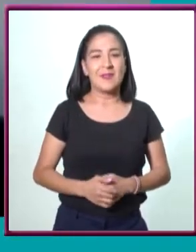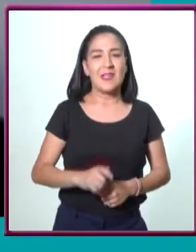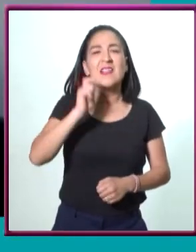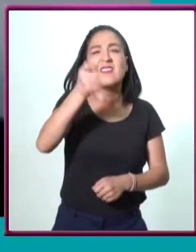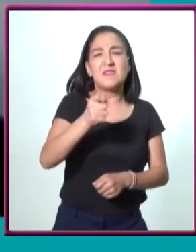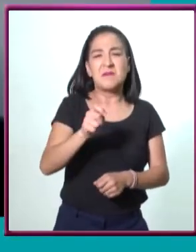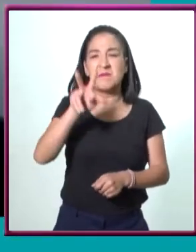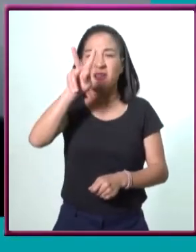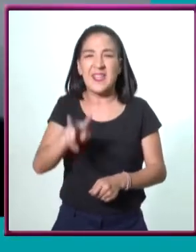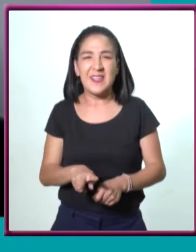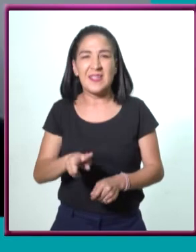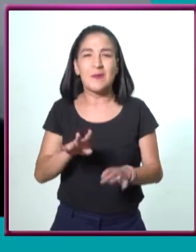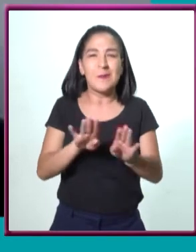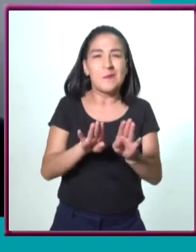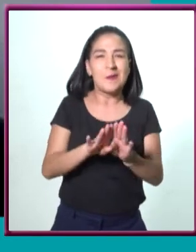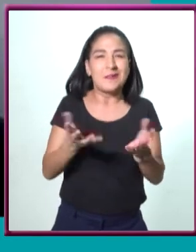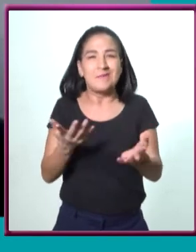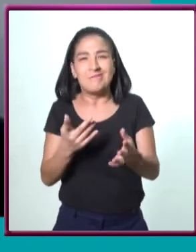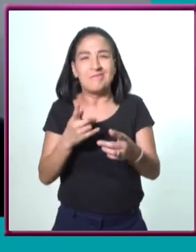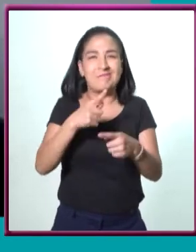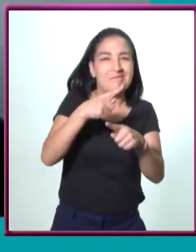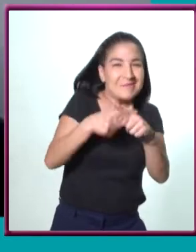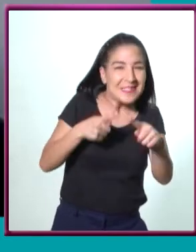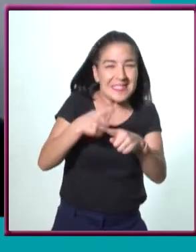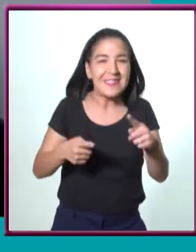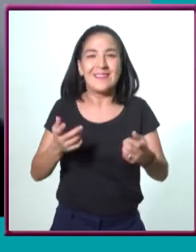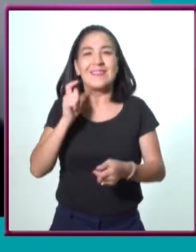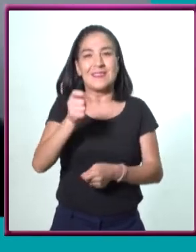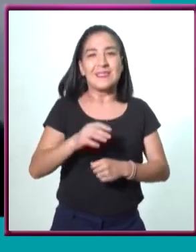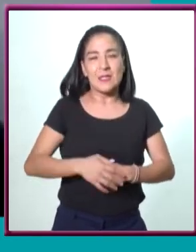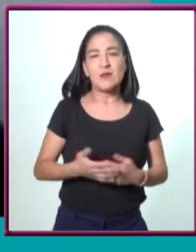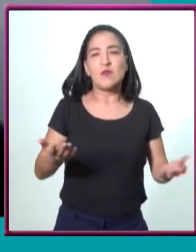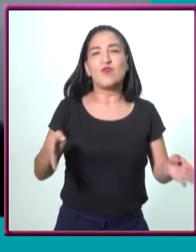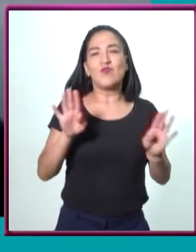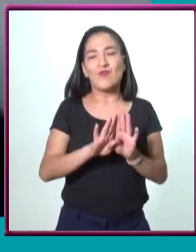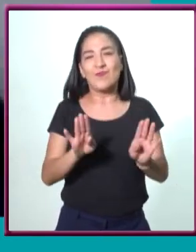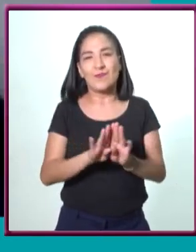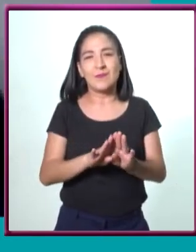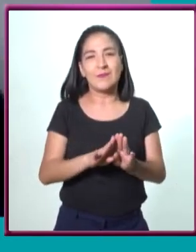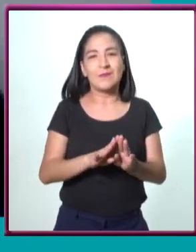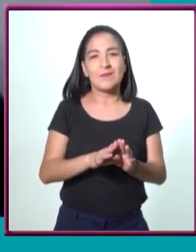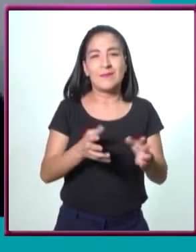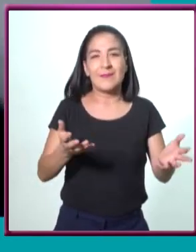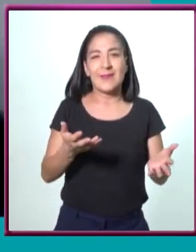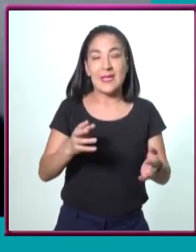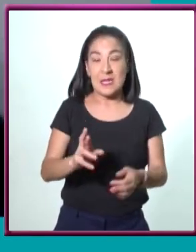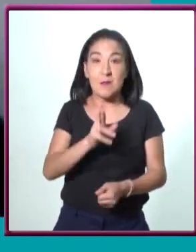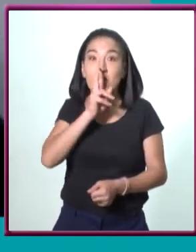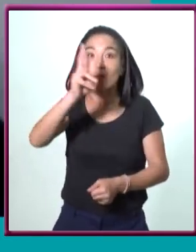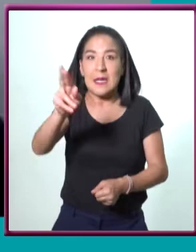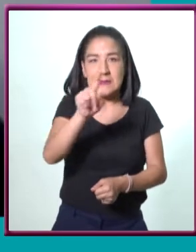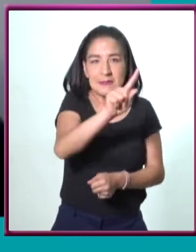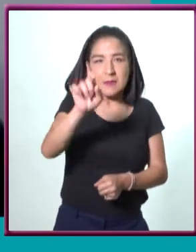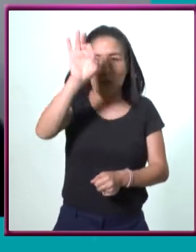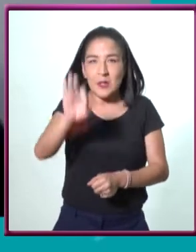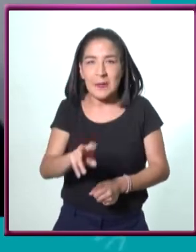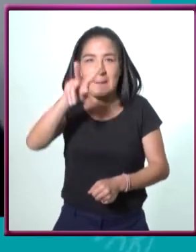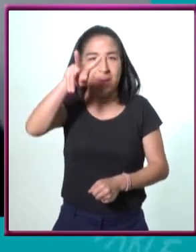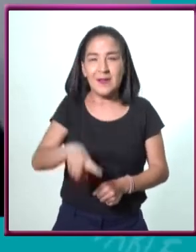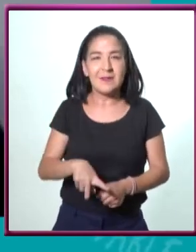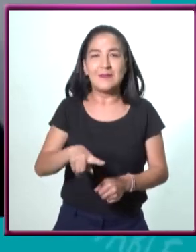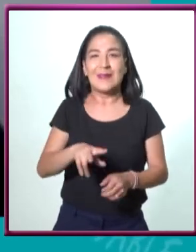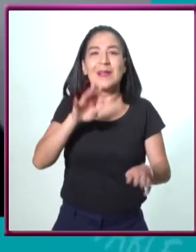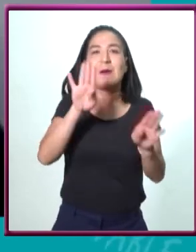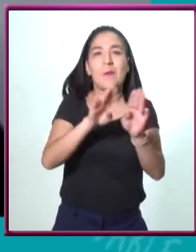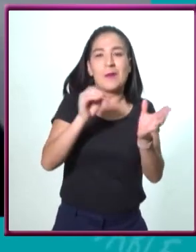es una verdad a medias? Para mí una verdad a medias es cuando no contestas 100% con la verdad. Hay una